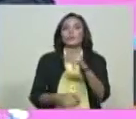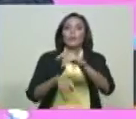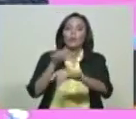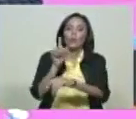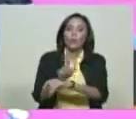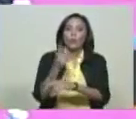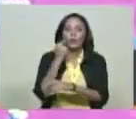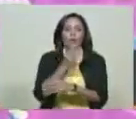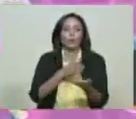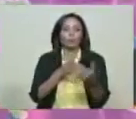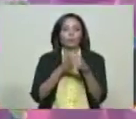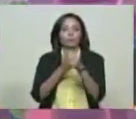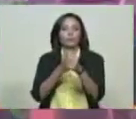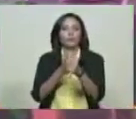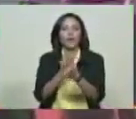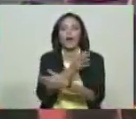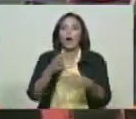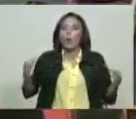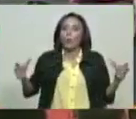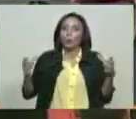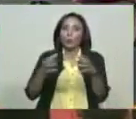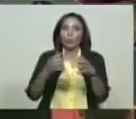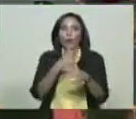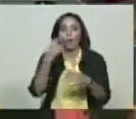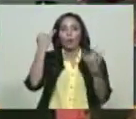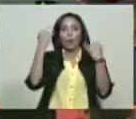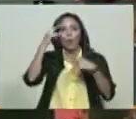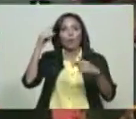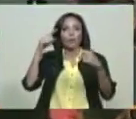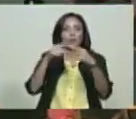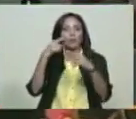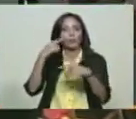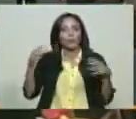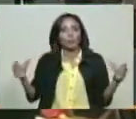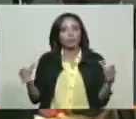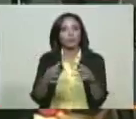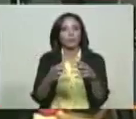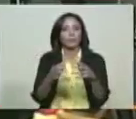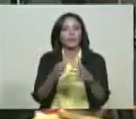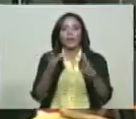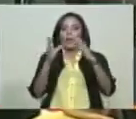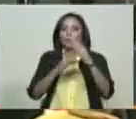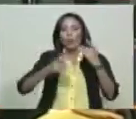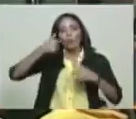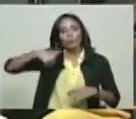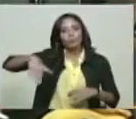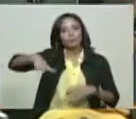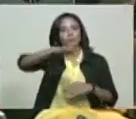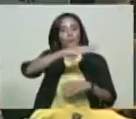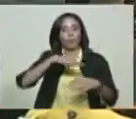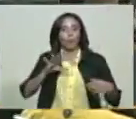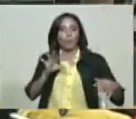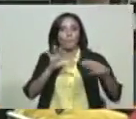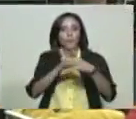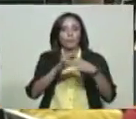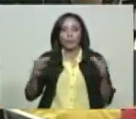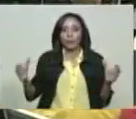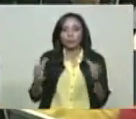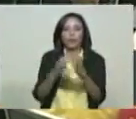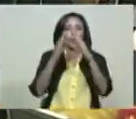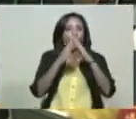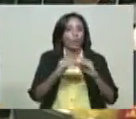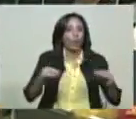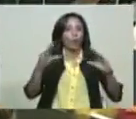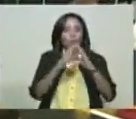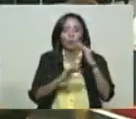hacia el gran polo patriótico unitario hacia el resto del pueblo unitaria hacia la nación todas